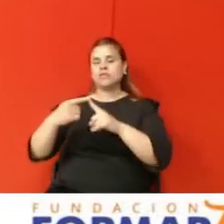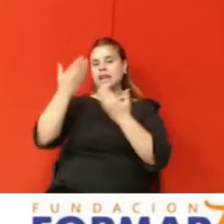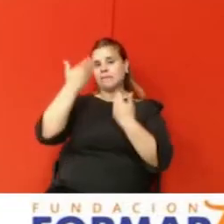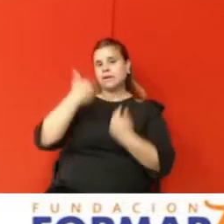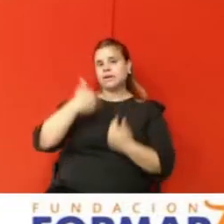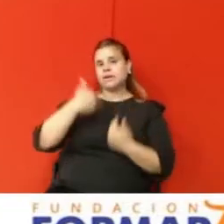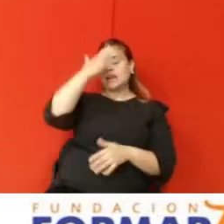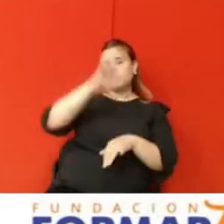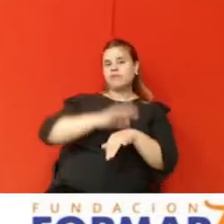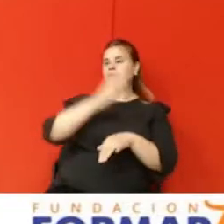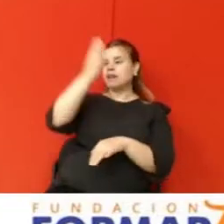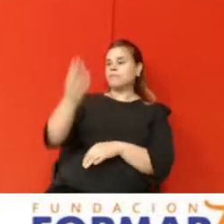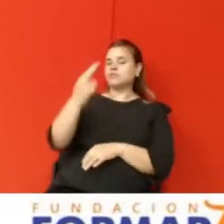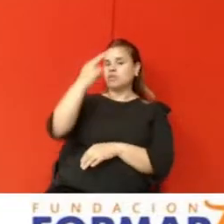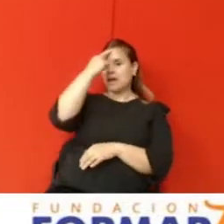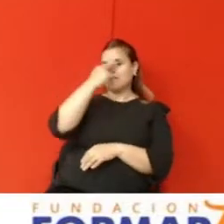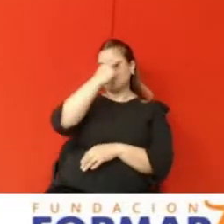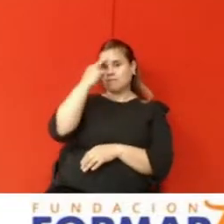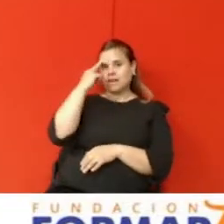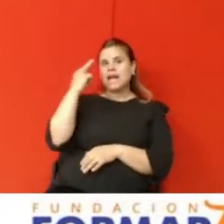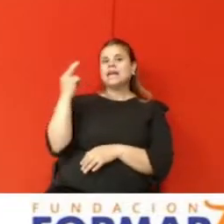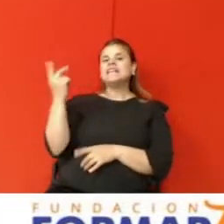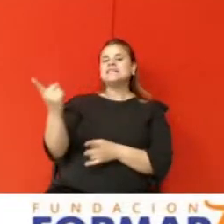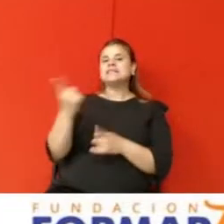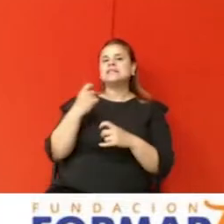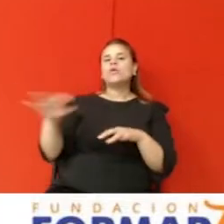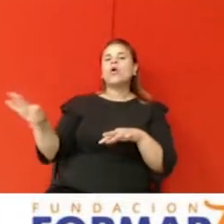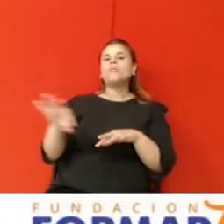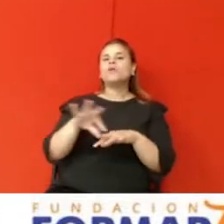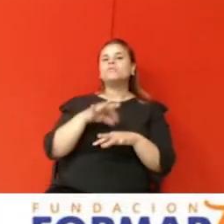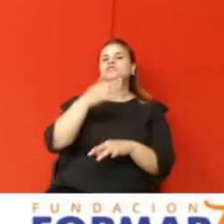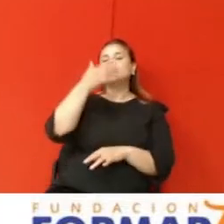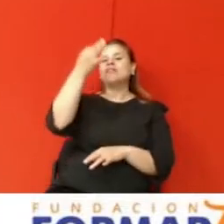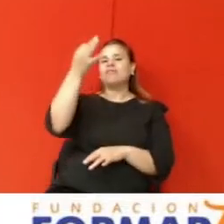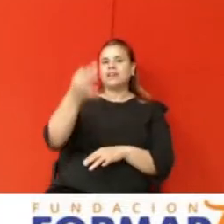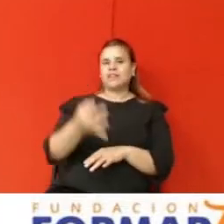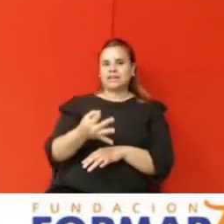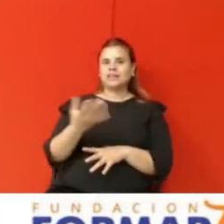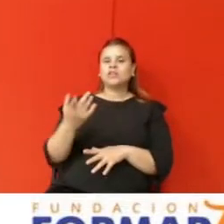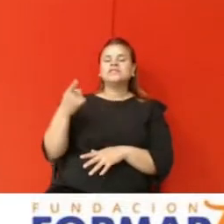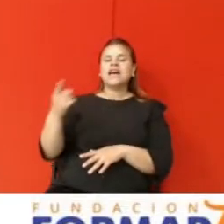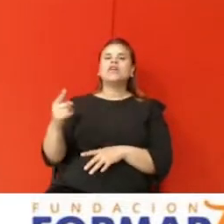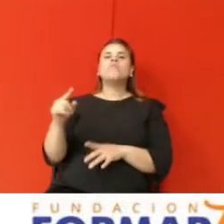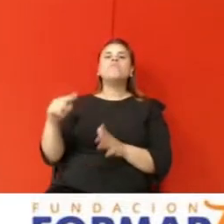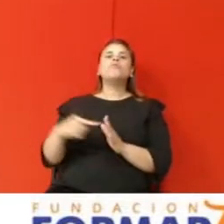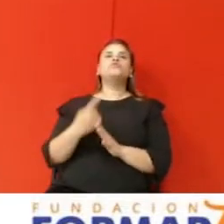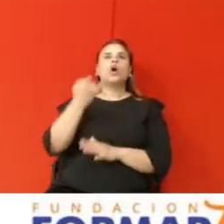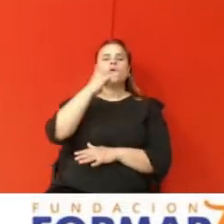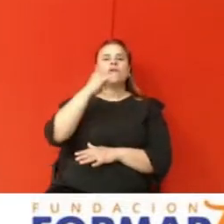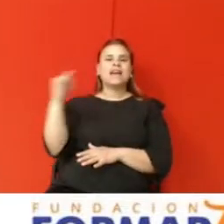que tengan un compromiso real para el trabajo. Una percepción negativa en cuanto a la